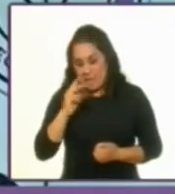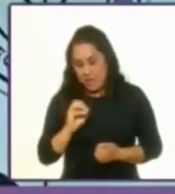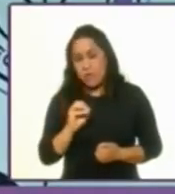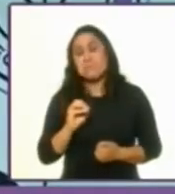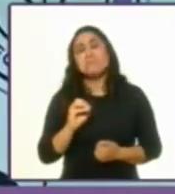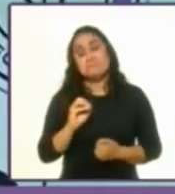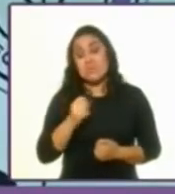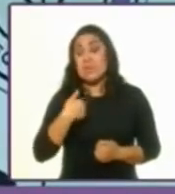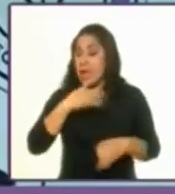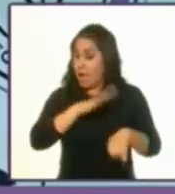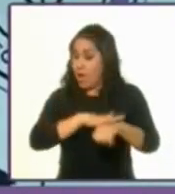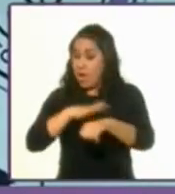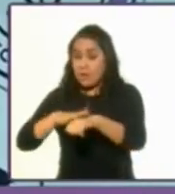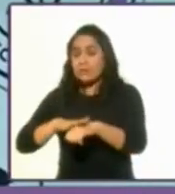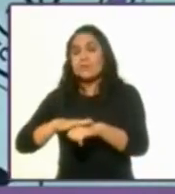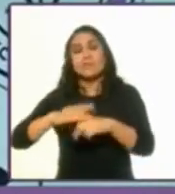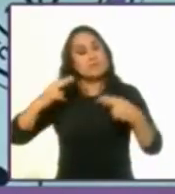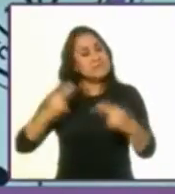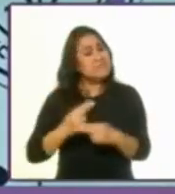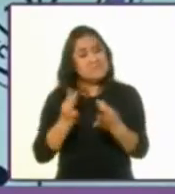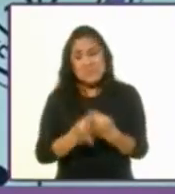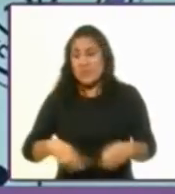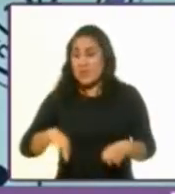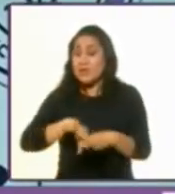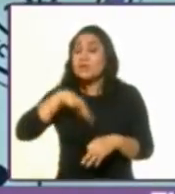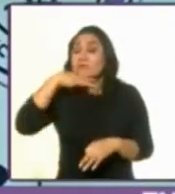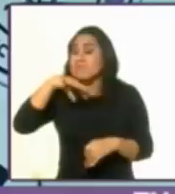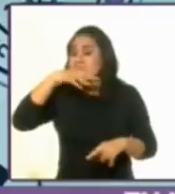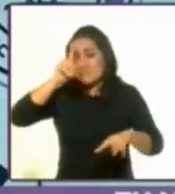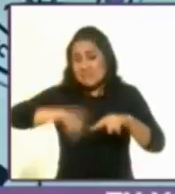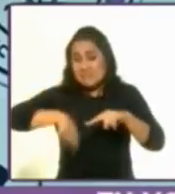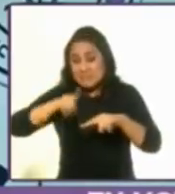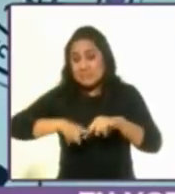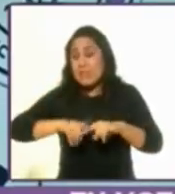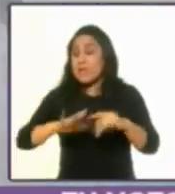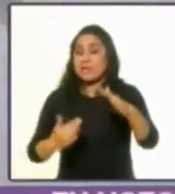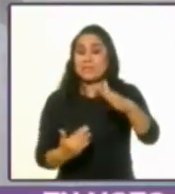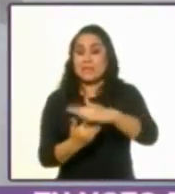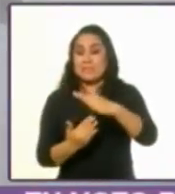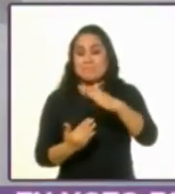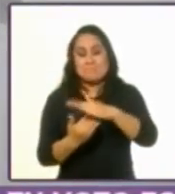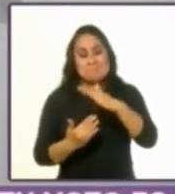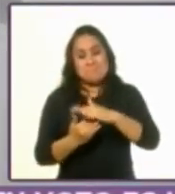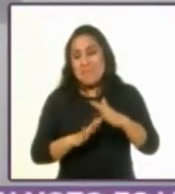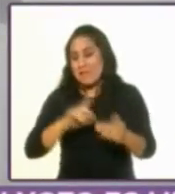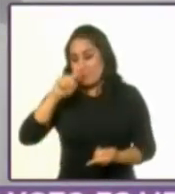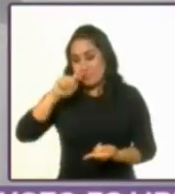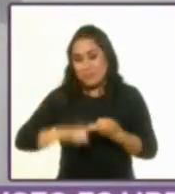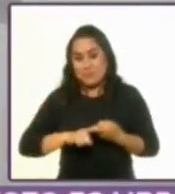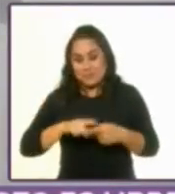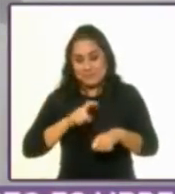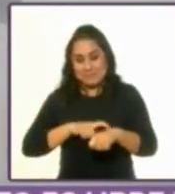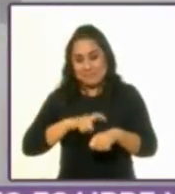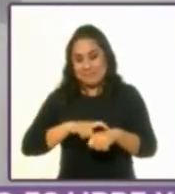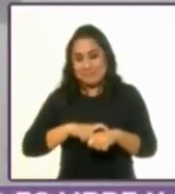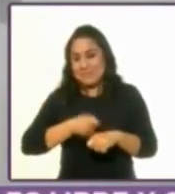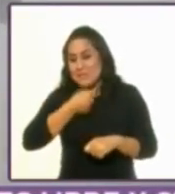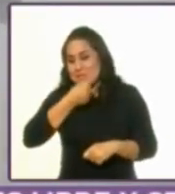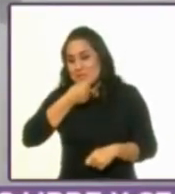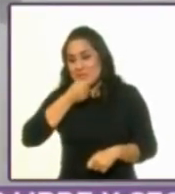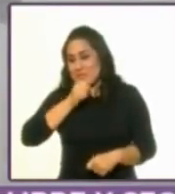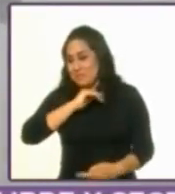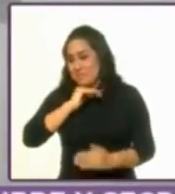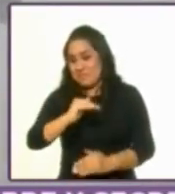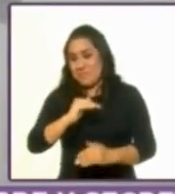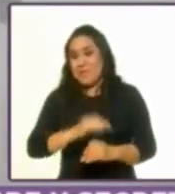que es necesario acabar con la corrupción y principalmente cóctel tiempo candidato s impartidos el determinado su bolsa de tiempo y